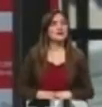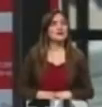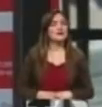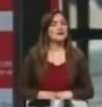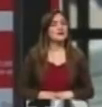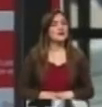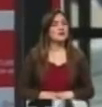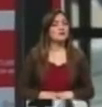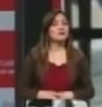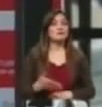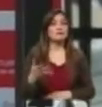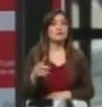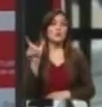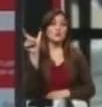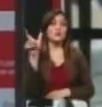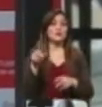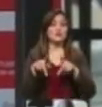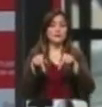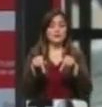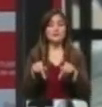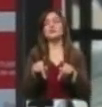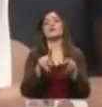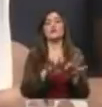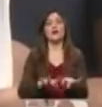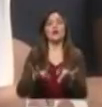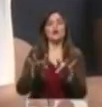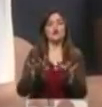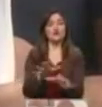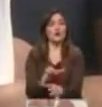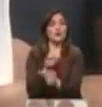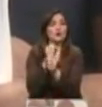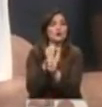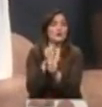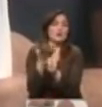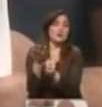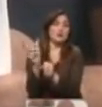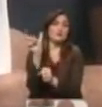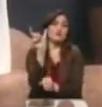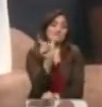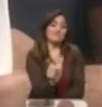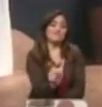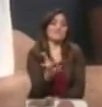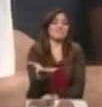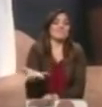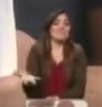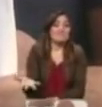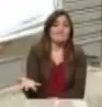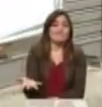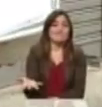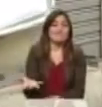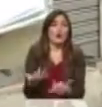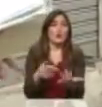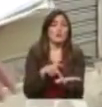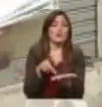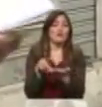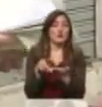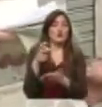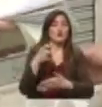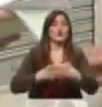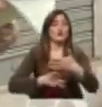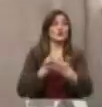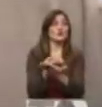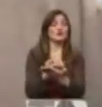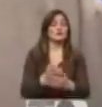locales, por no contar con ese documento que la Secretaría de Seguridad debía haber entregado y, consecuentemente, tienen ahora que pagar una